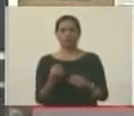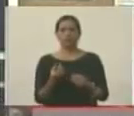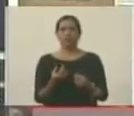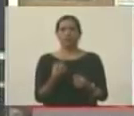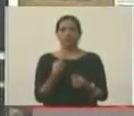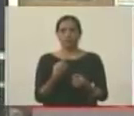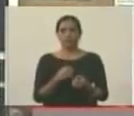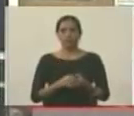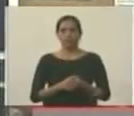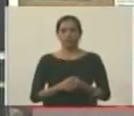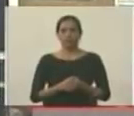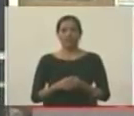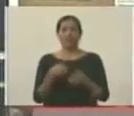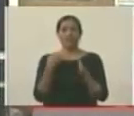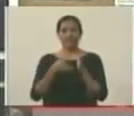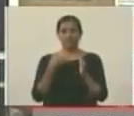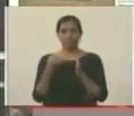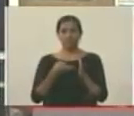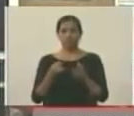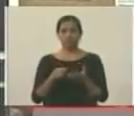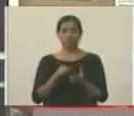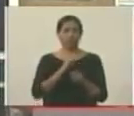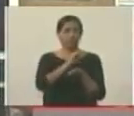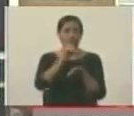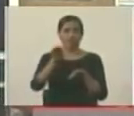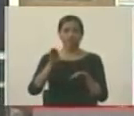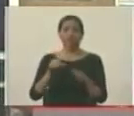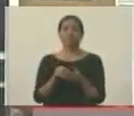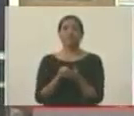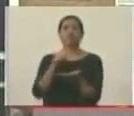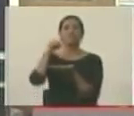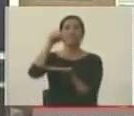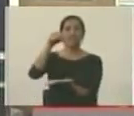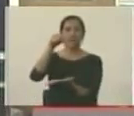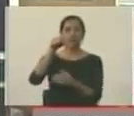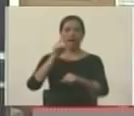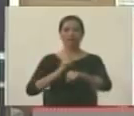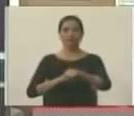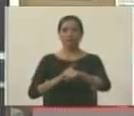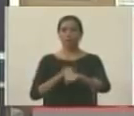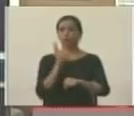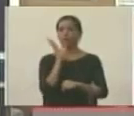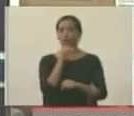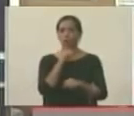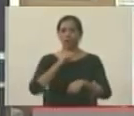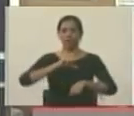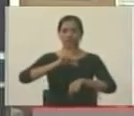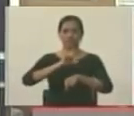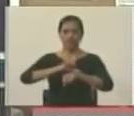la distribución de los CLAT a tiempo, que no se retarden los CLAT.